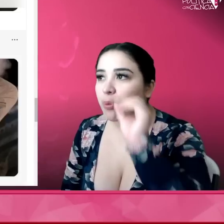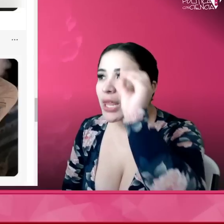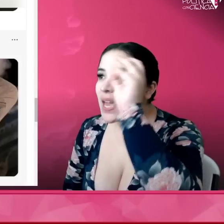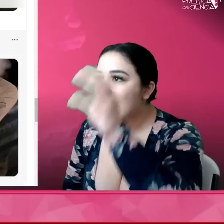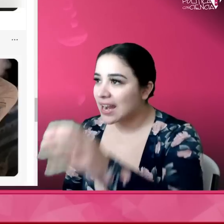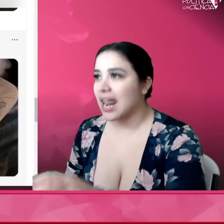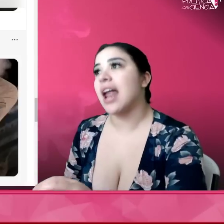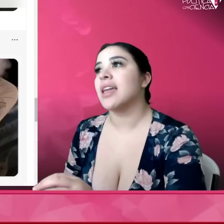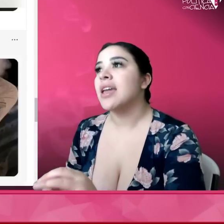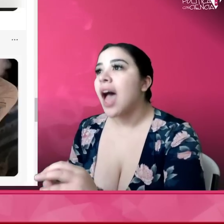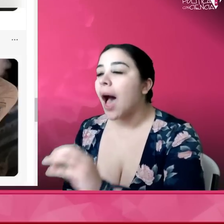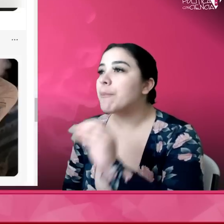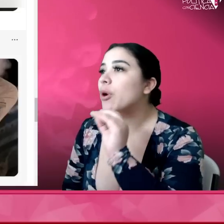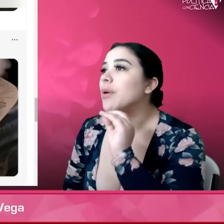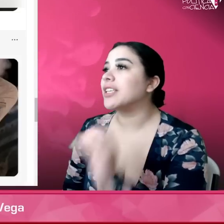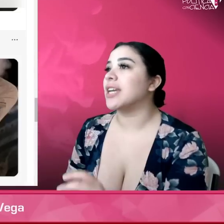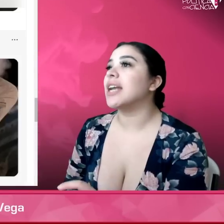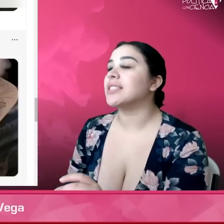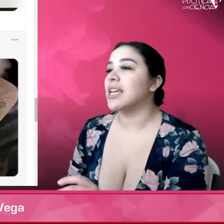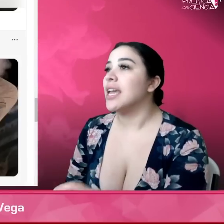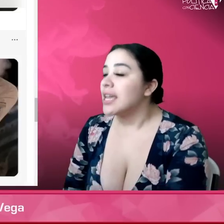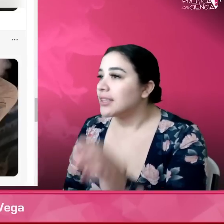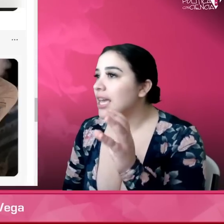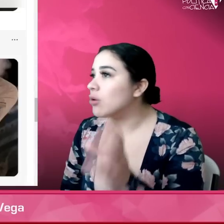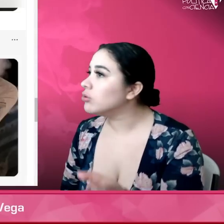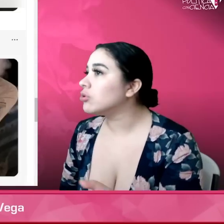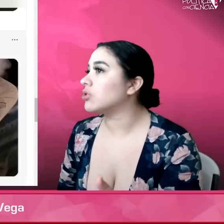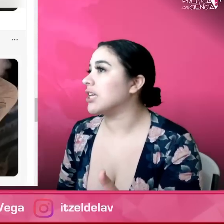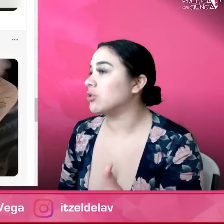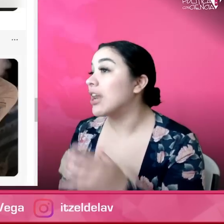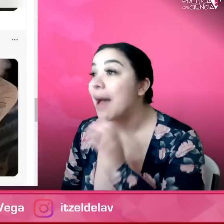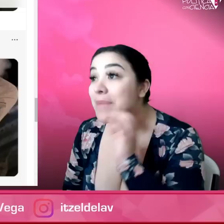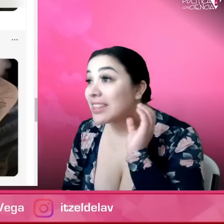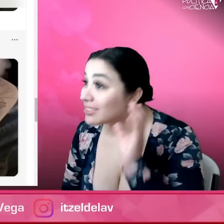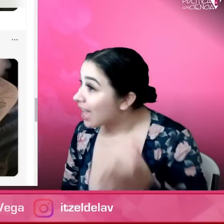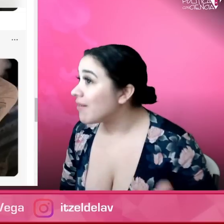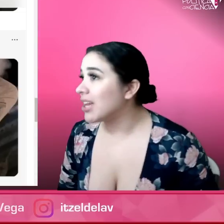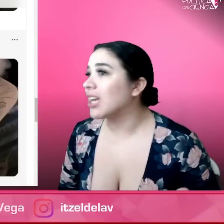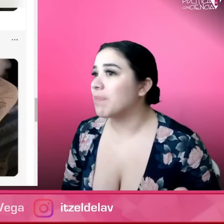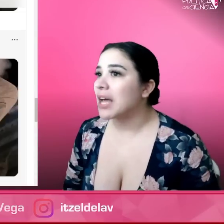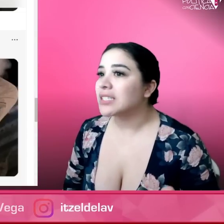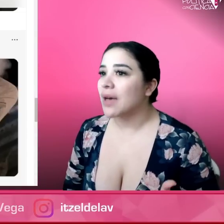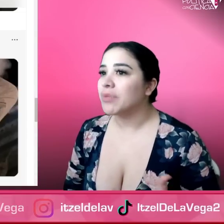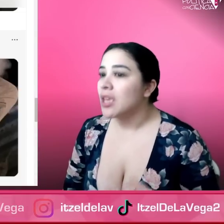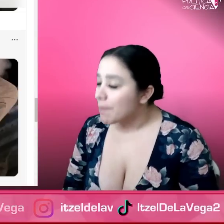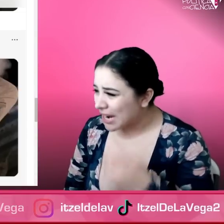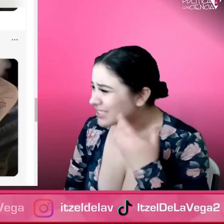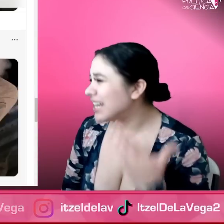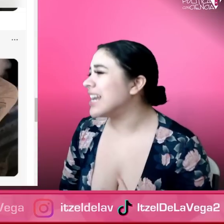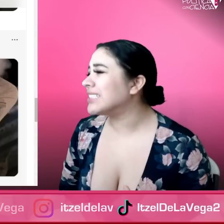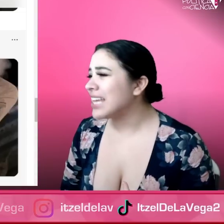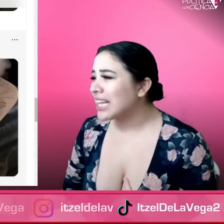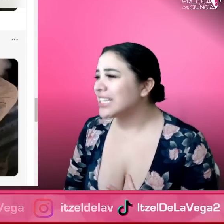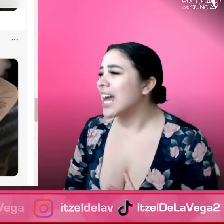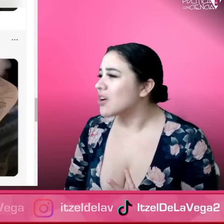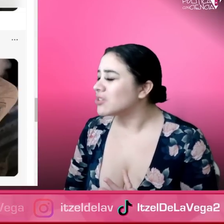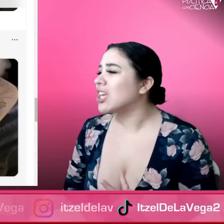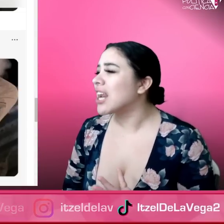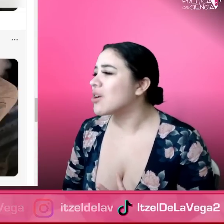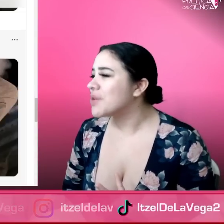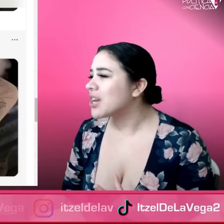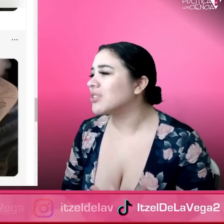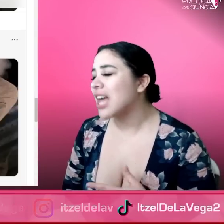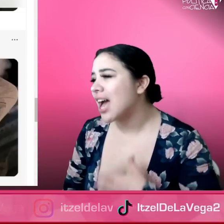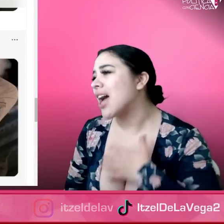puede agarrar aprovecharse de un suceso lamentable que pasa para salir así a